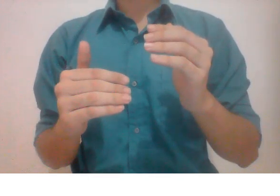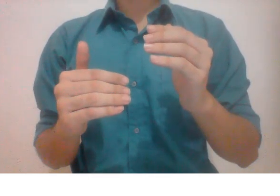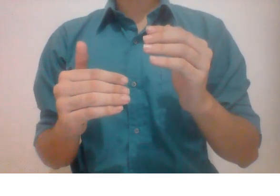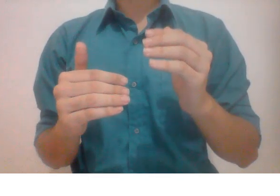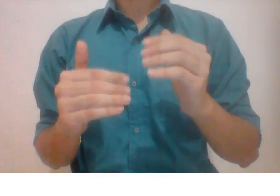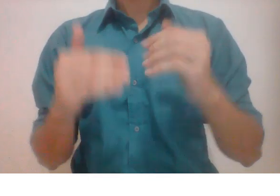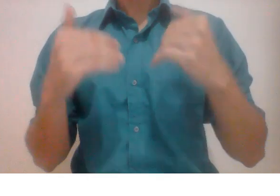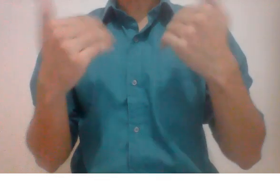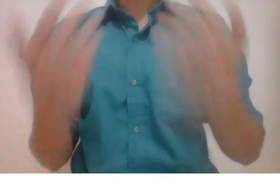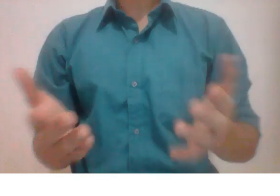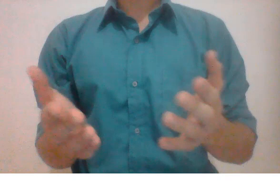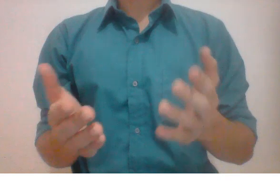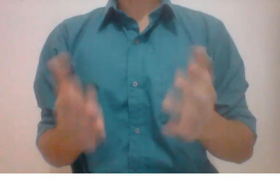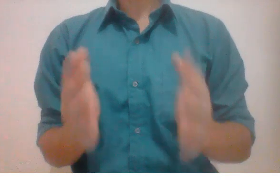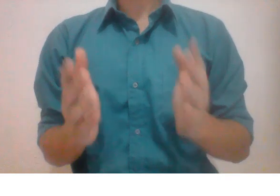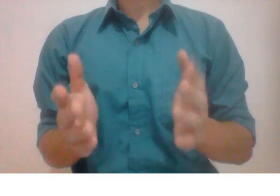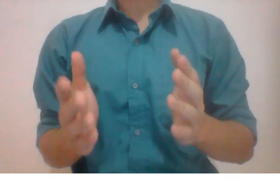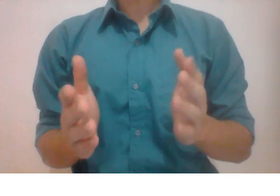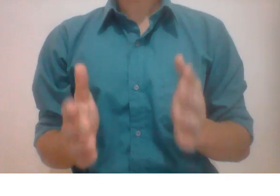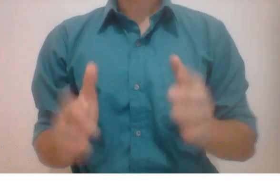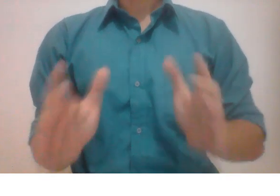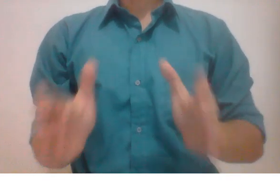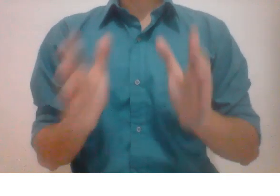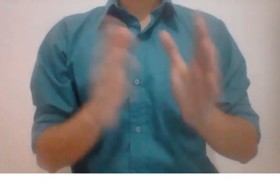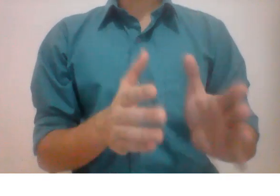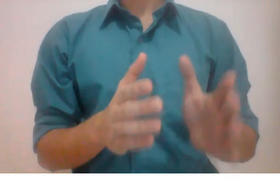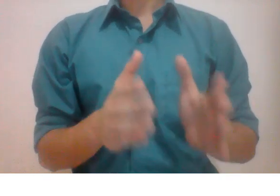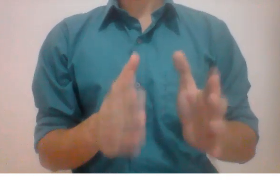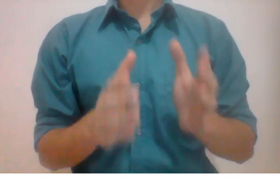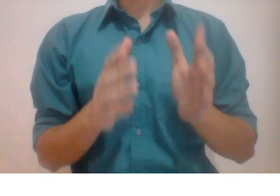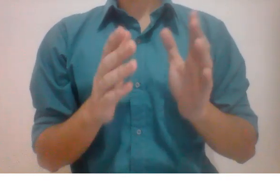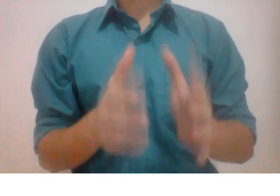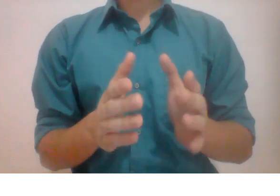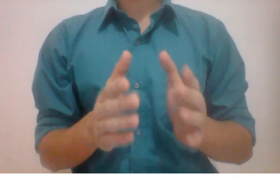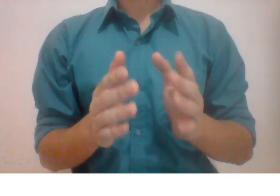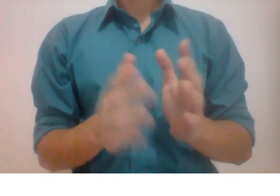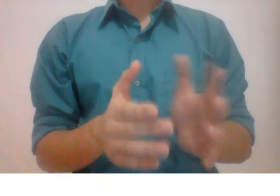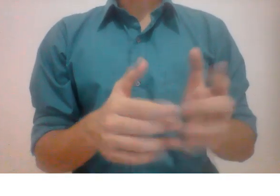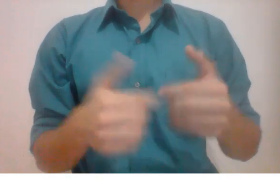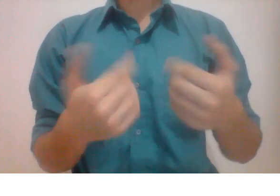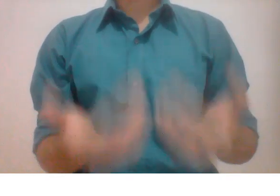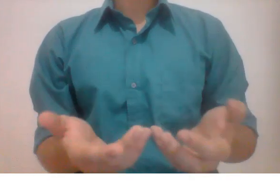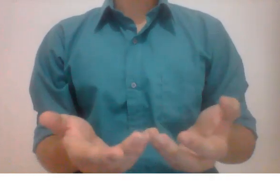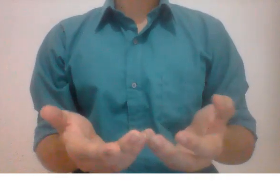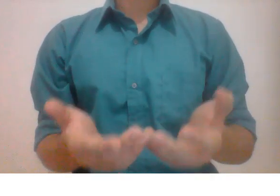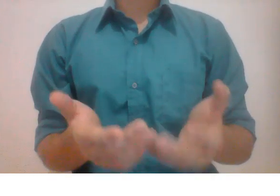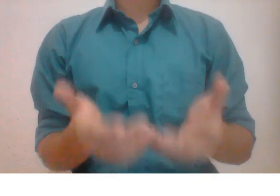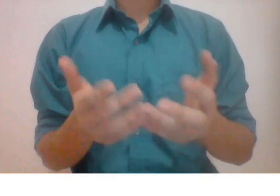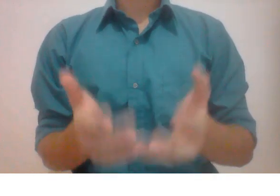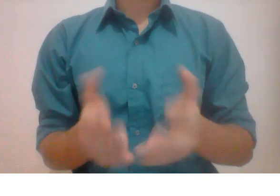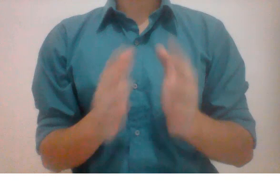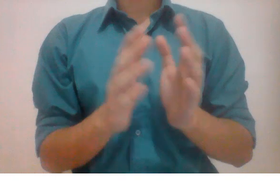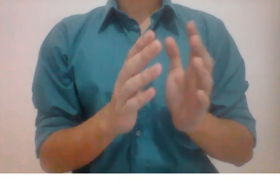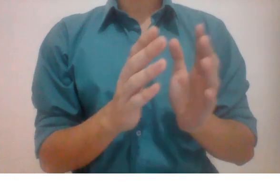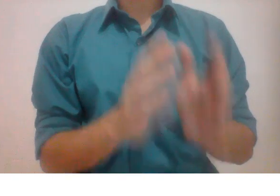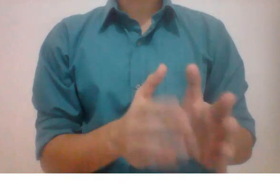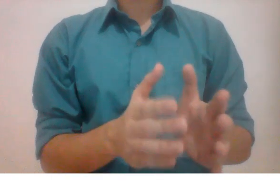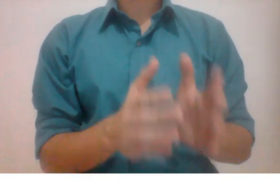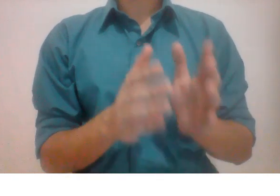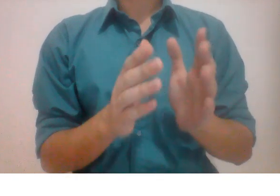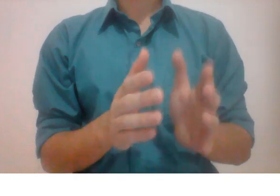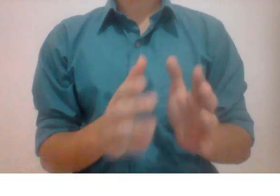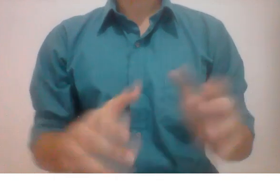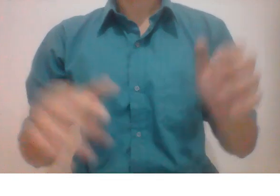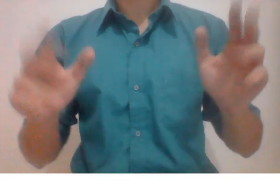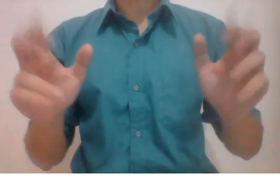otros candidatos. ¿Y por qué ocurría esto? Precisamente por esto que les menciono, que los sobornos que se obtenían de Odebrecht eran utilizados